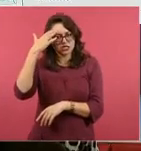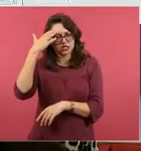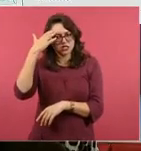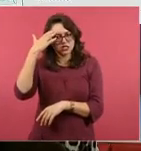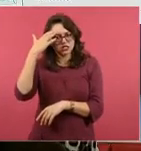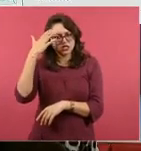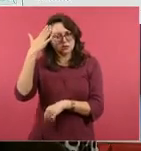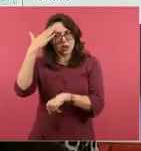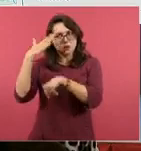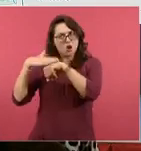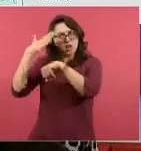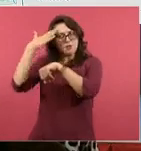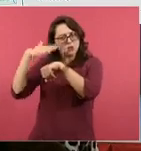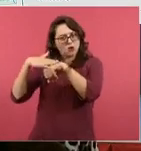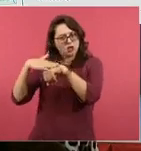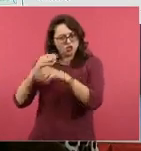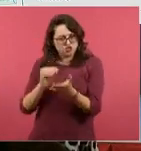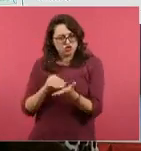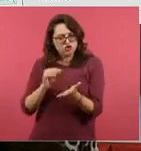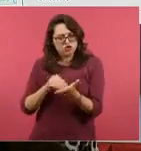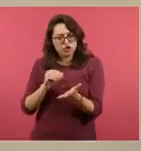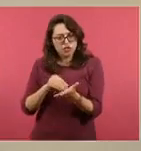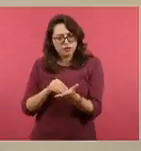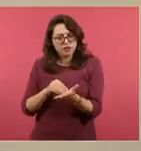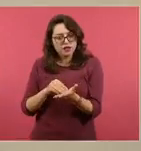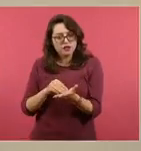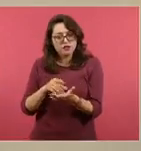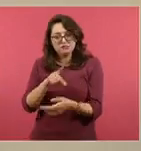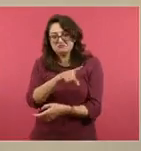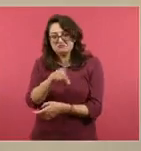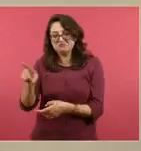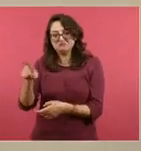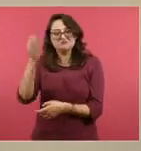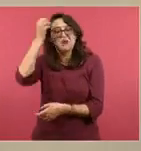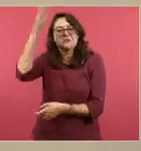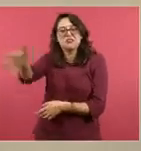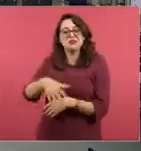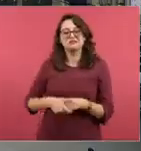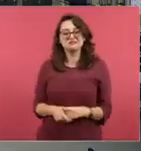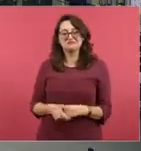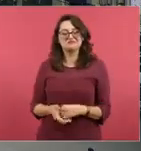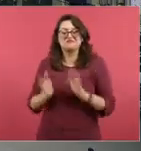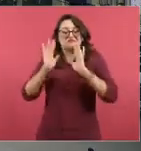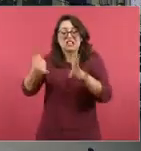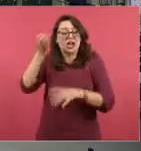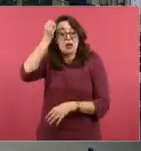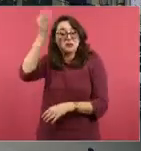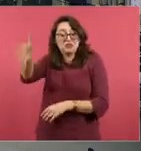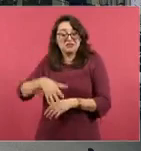vieron? Ya levantó la mano uno. Y entonces, ¿qué puede decir?